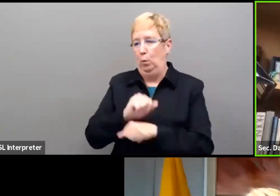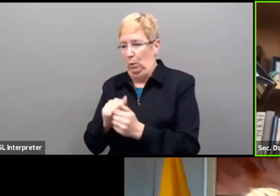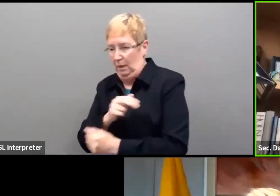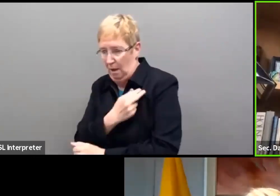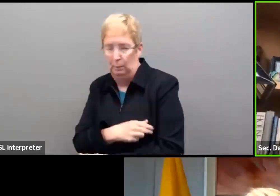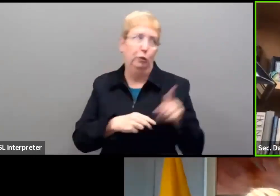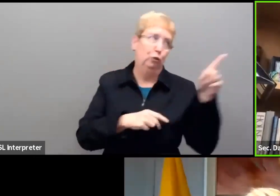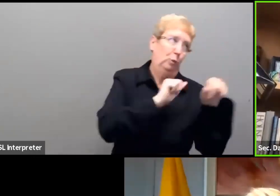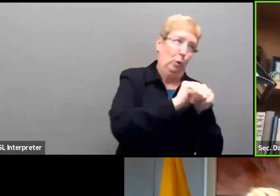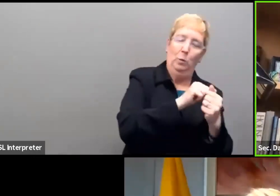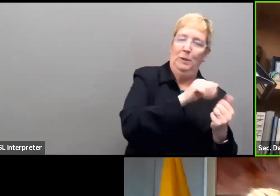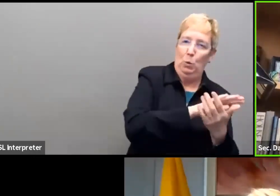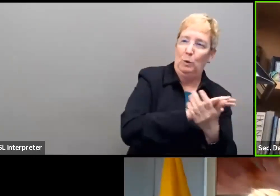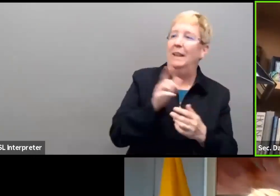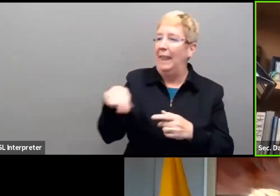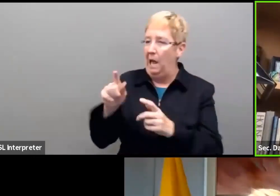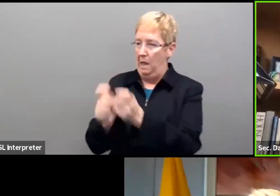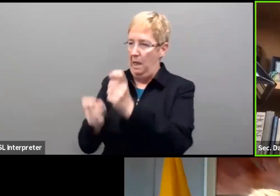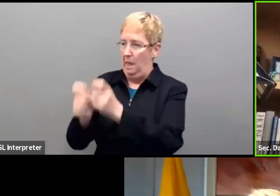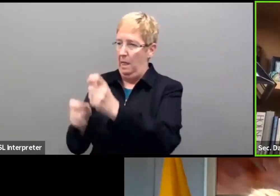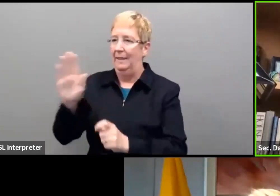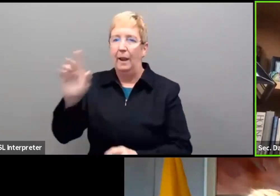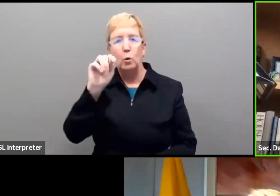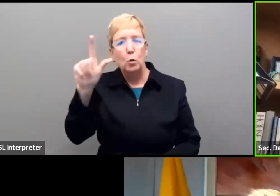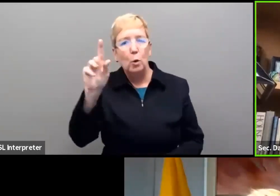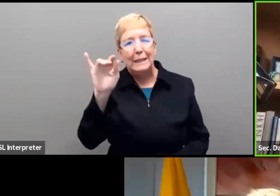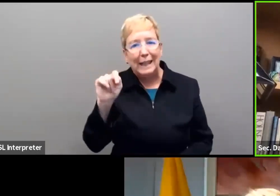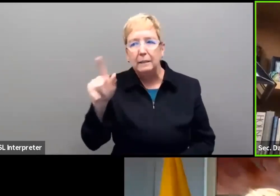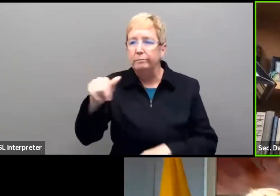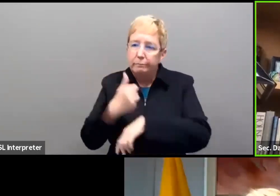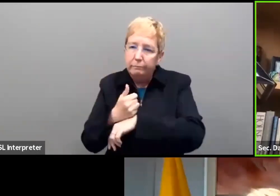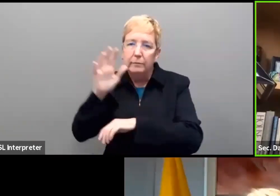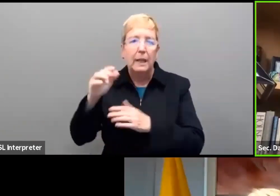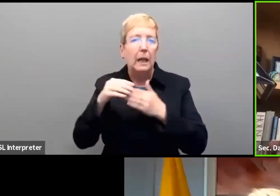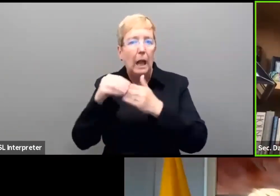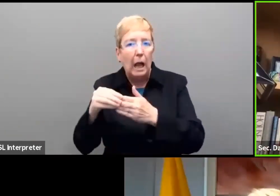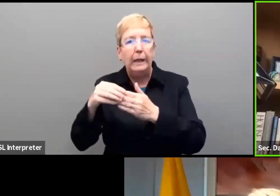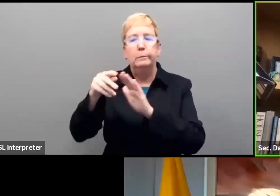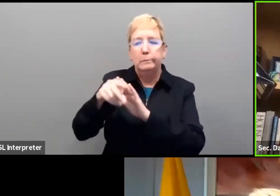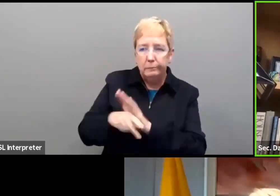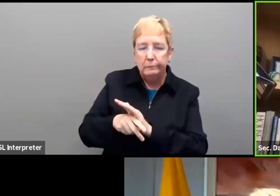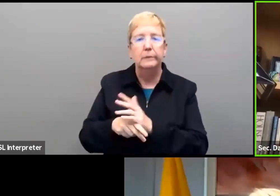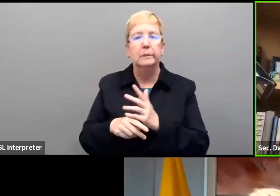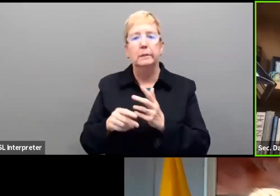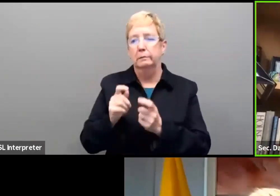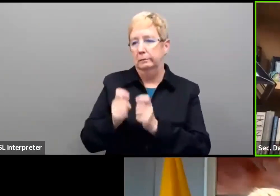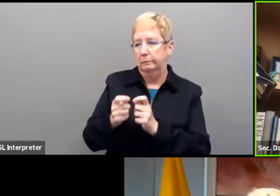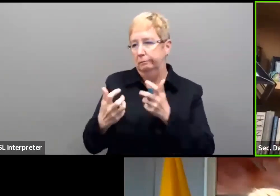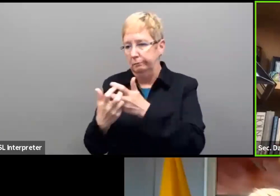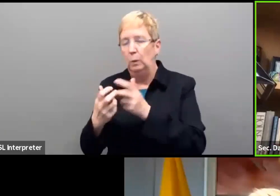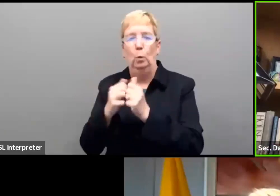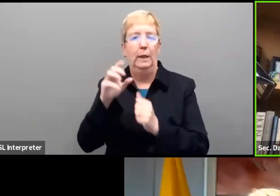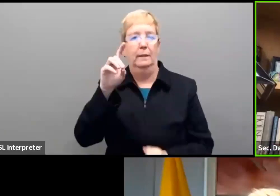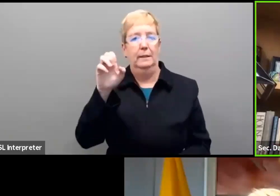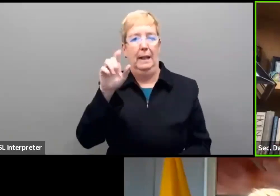distanciamiento social y unas aulas más pequeñas son todos los mecanismos que en nuestra opinión van a ayudar